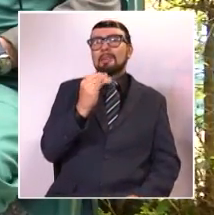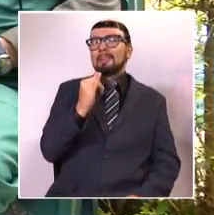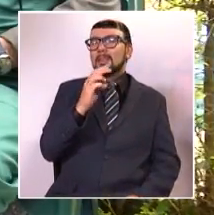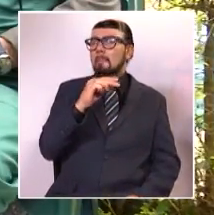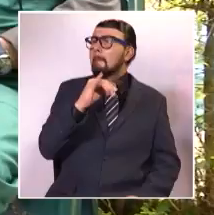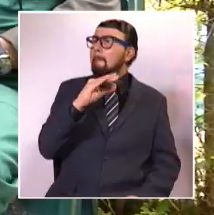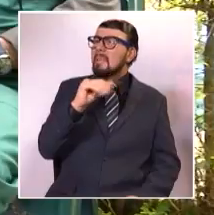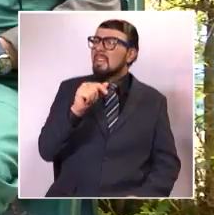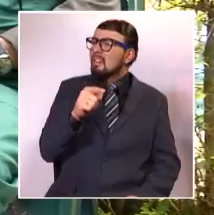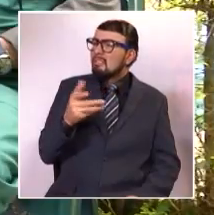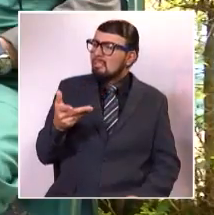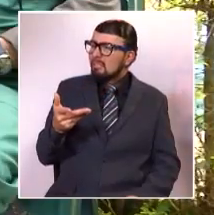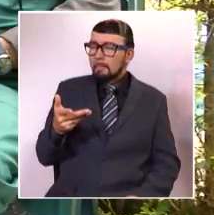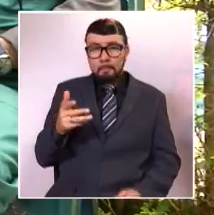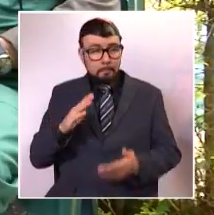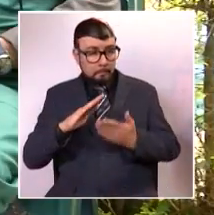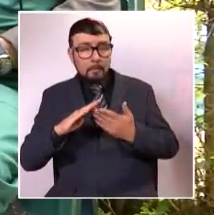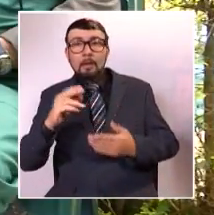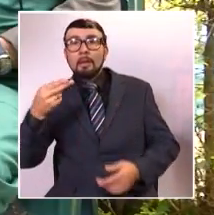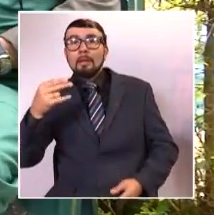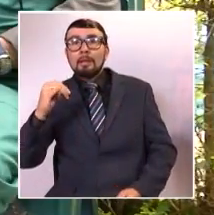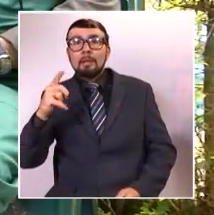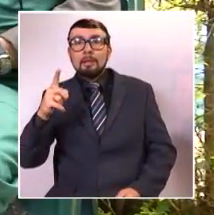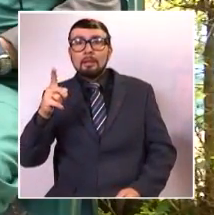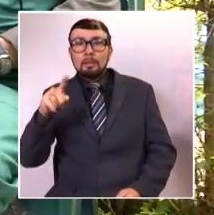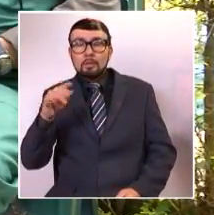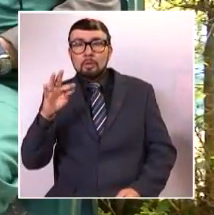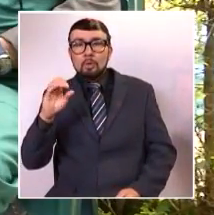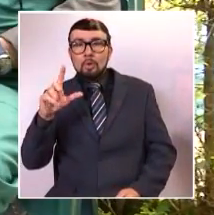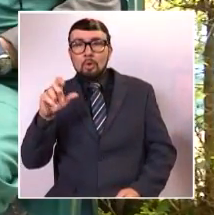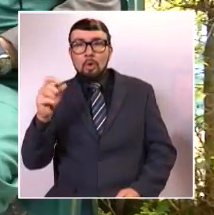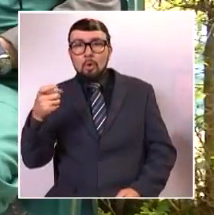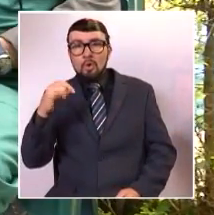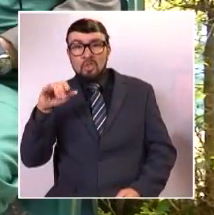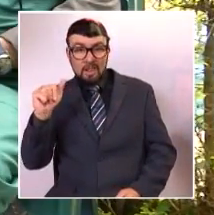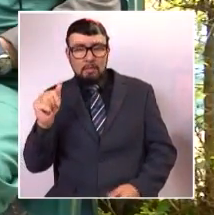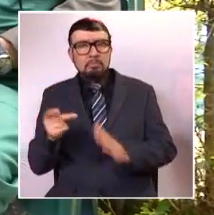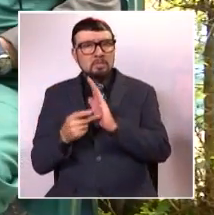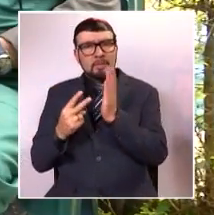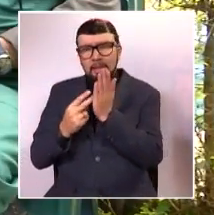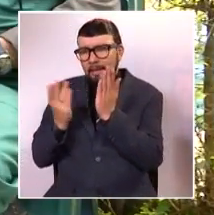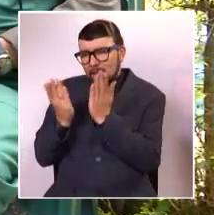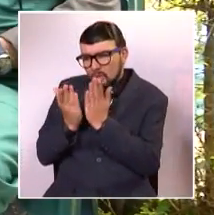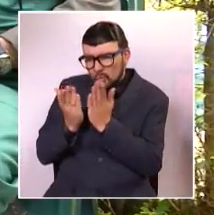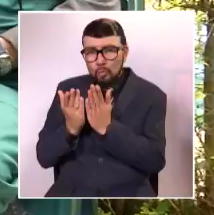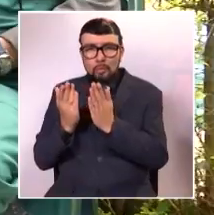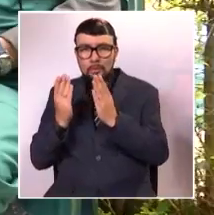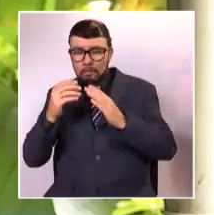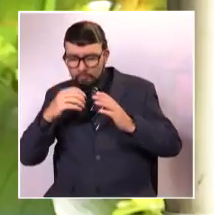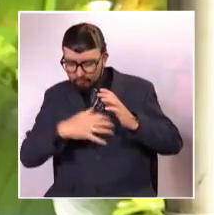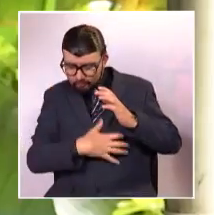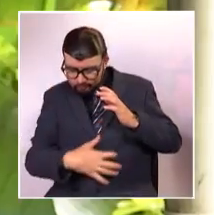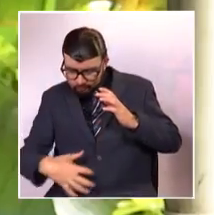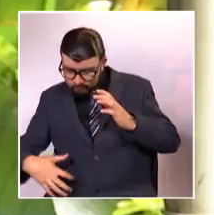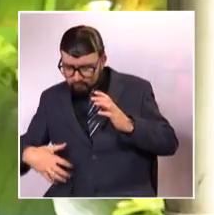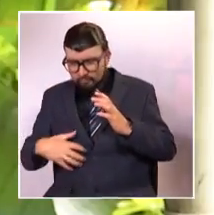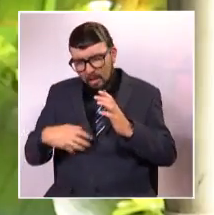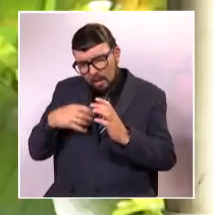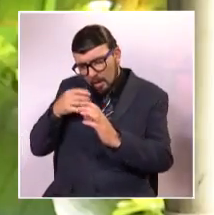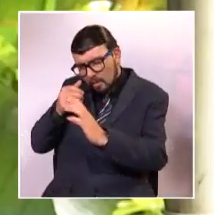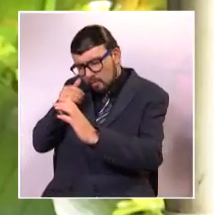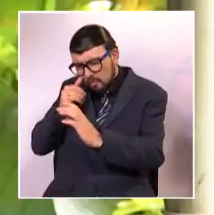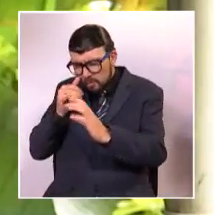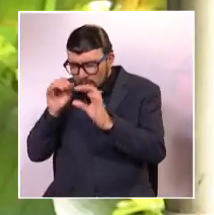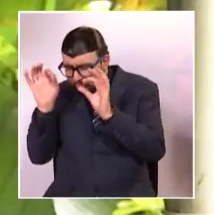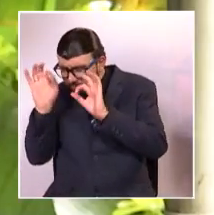Bueno, histología es el estudio de los tejidos, entonces la patología básicamente estudia los tejidos.